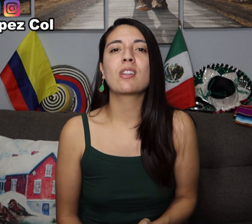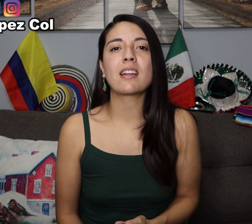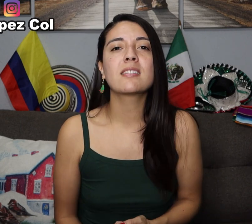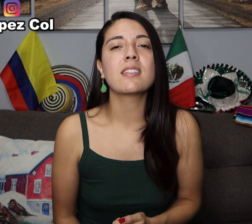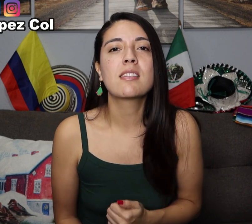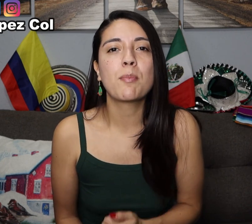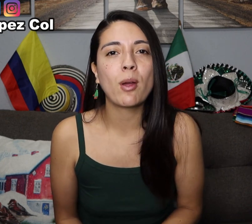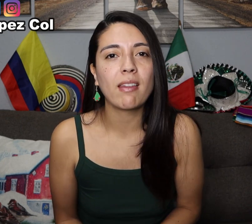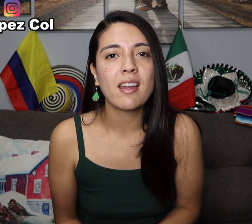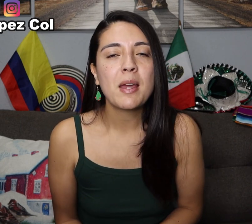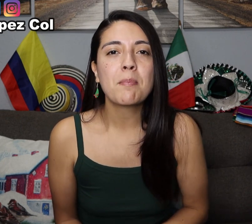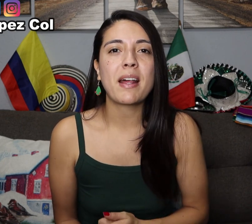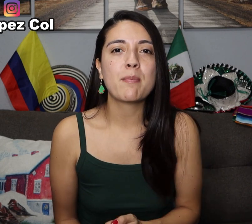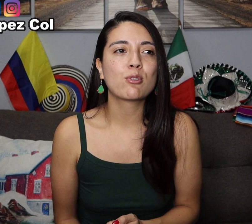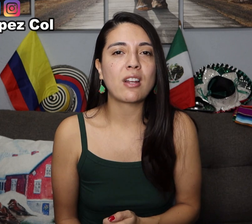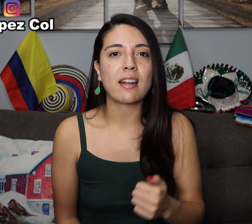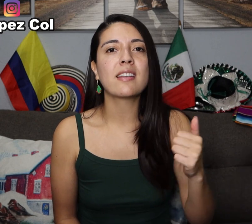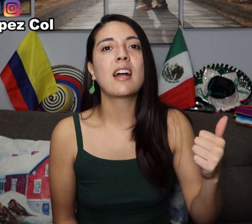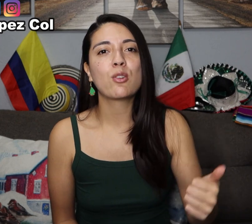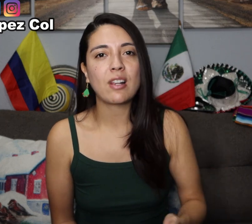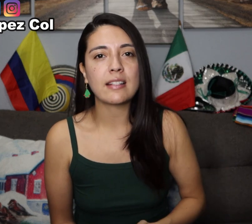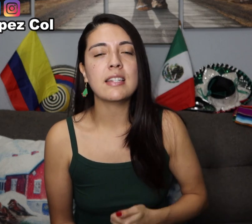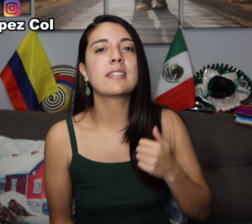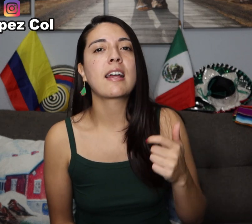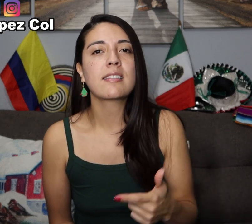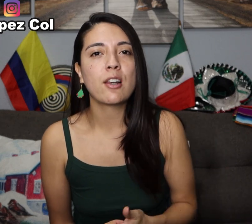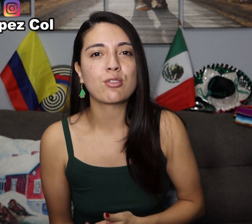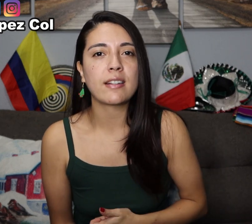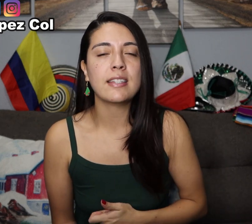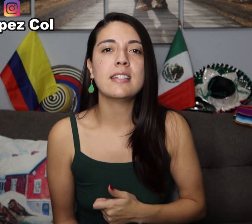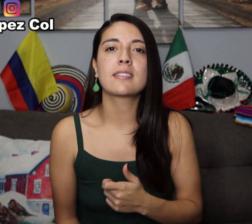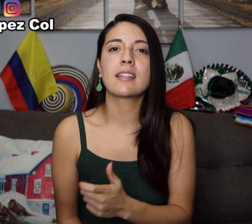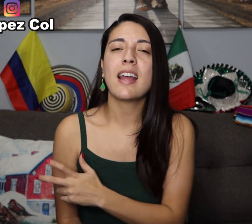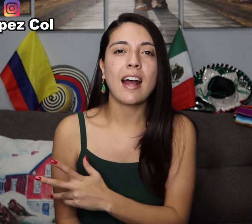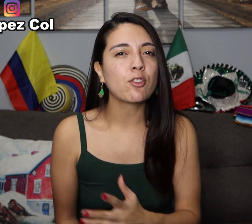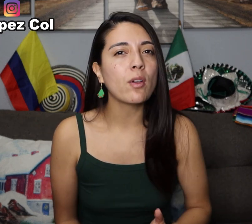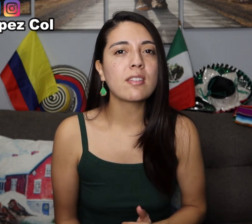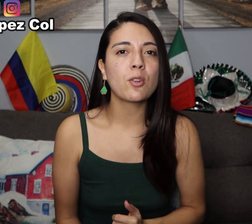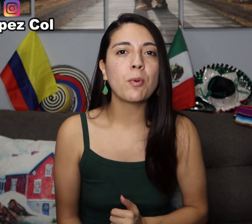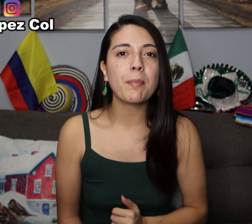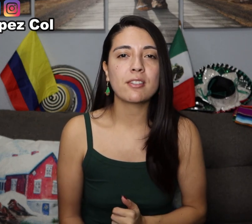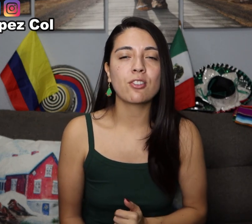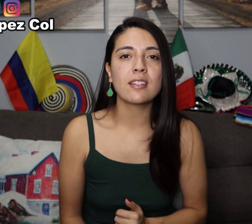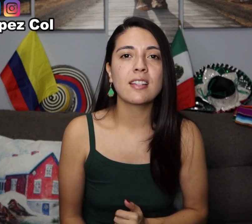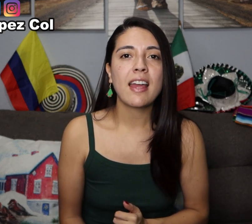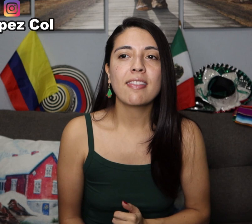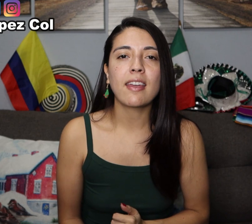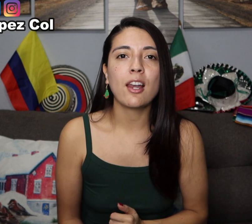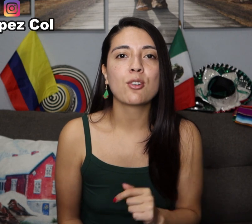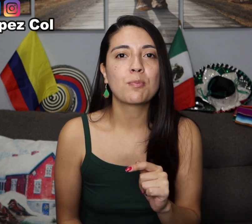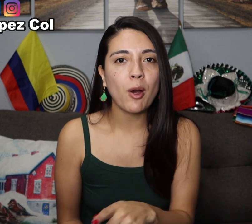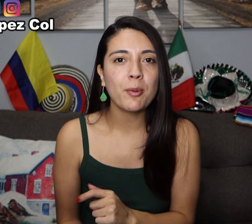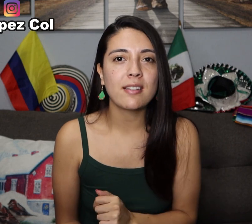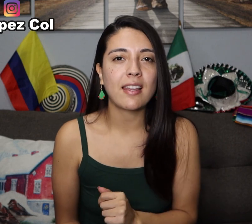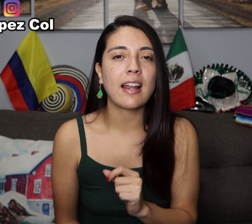para demostrarles que sí se puede. Para demostrarles a los clasistas, a los racistas, a todo este grupo de personas, de